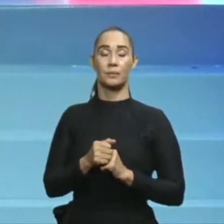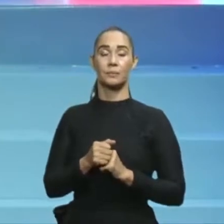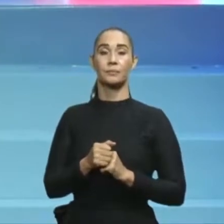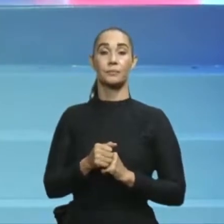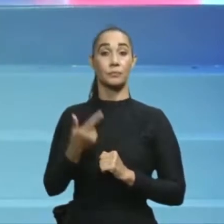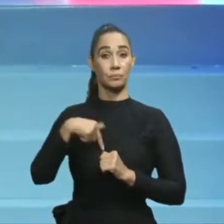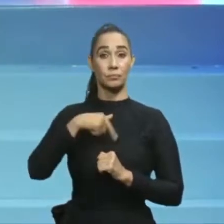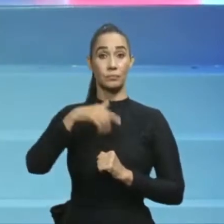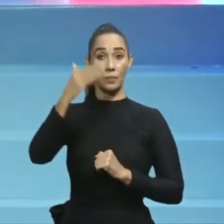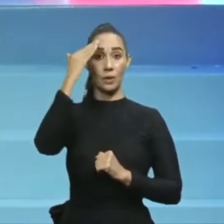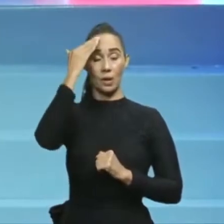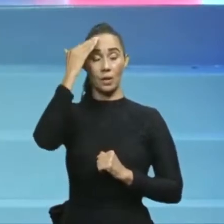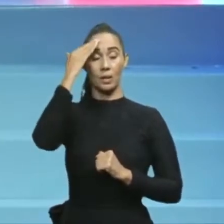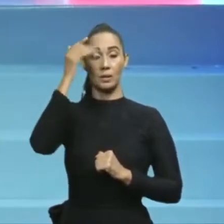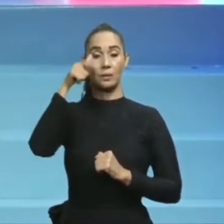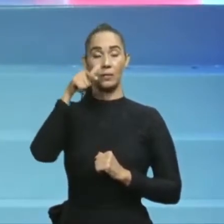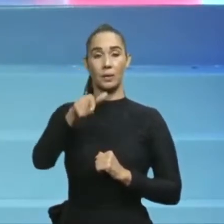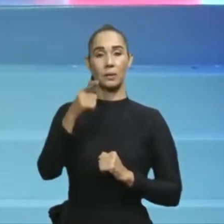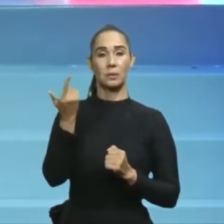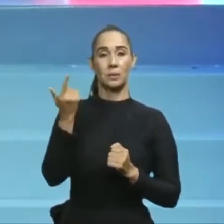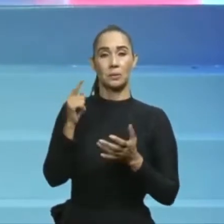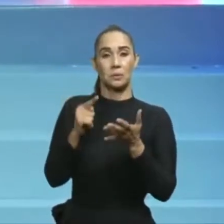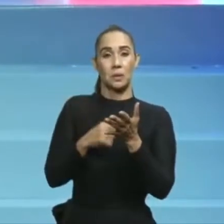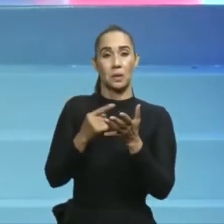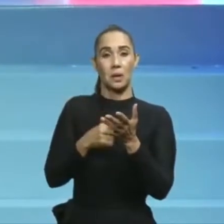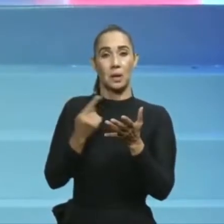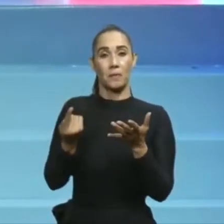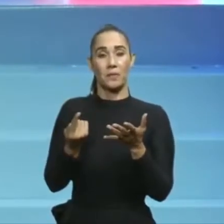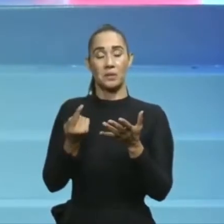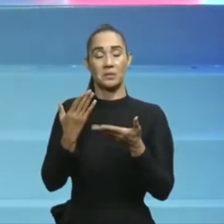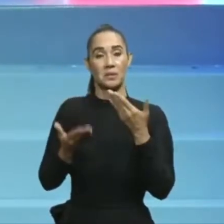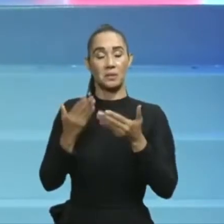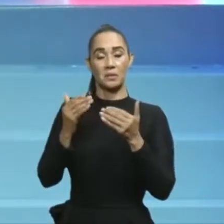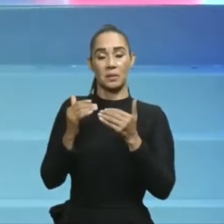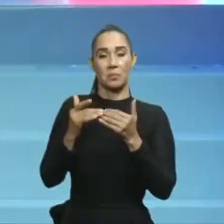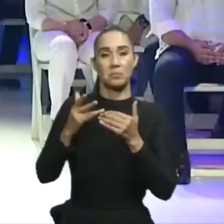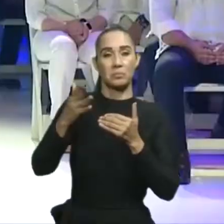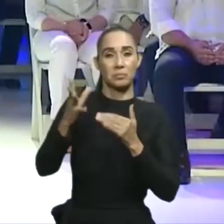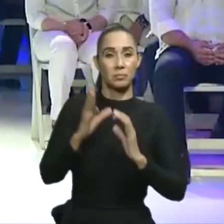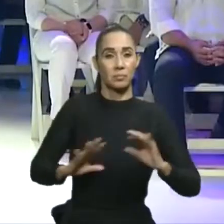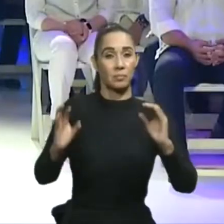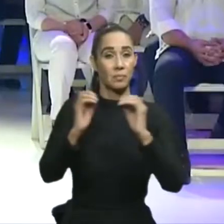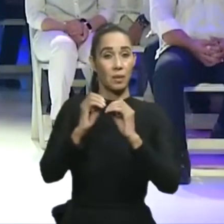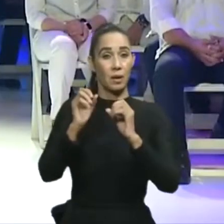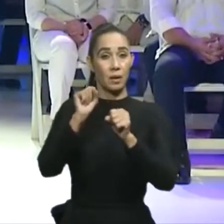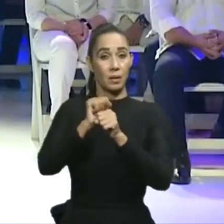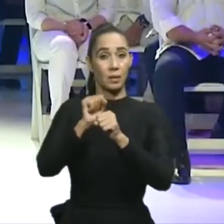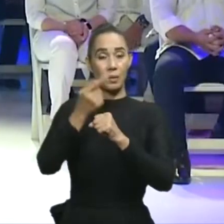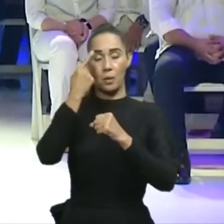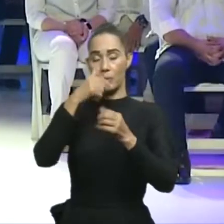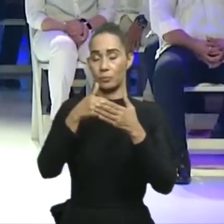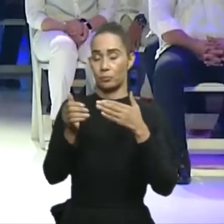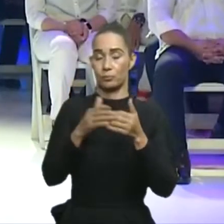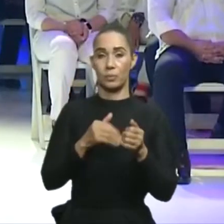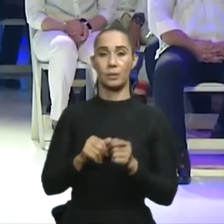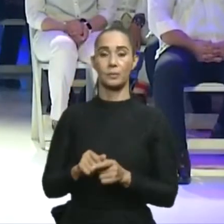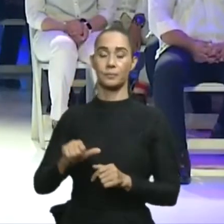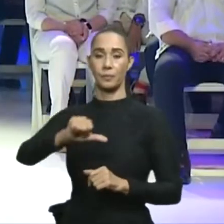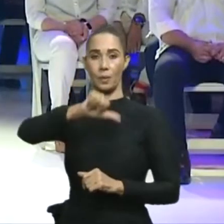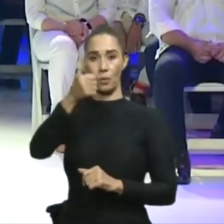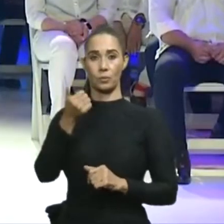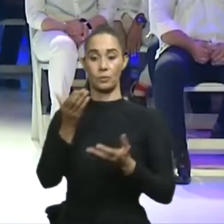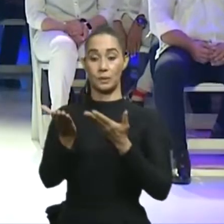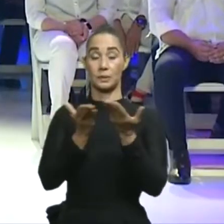aun sabiendo que eso a veces puede halagar alargar los tiempos con relación al servicio nacional